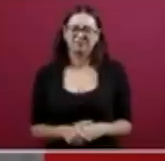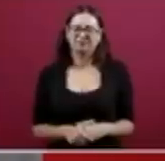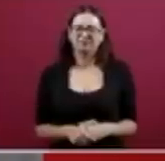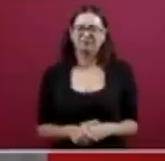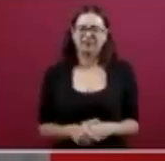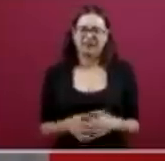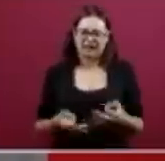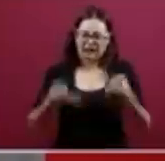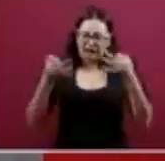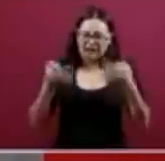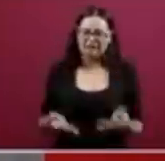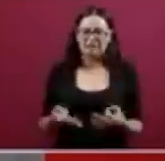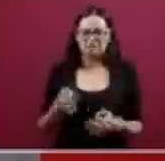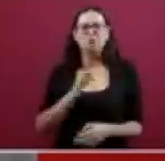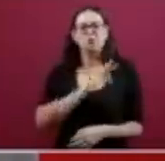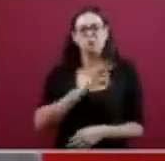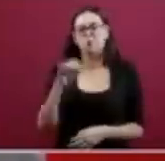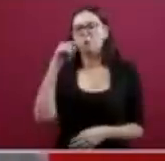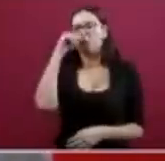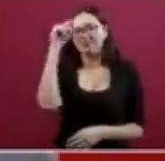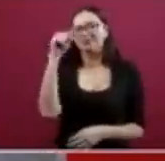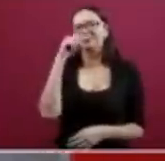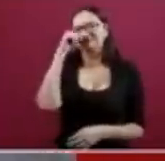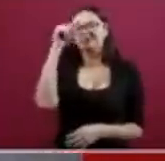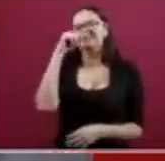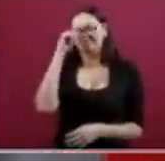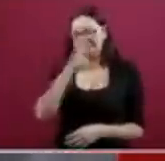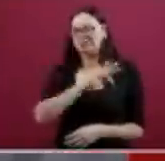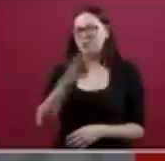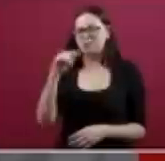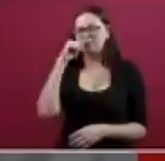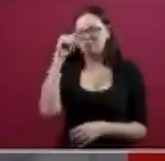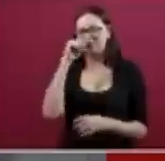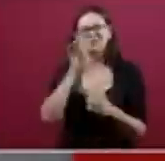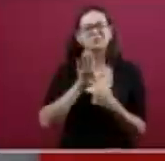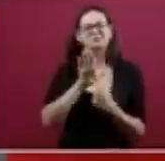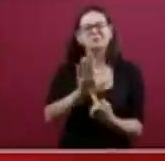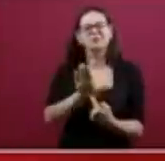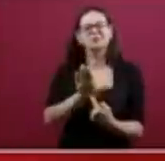Les puedo presumir que no solo se come